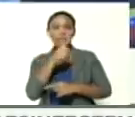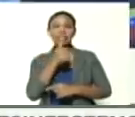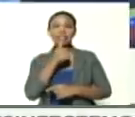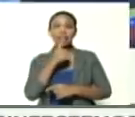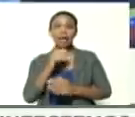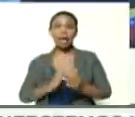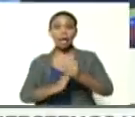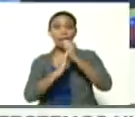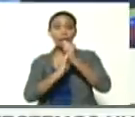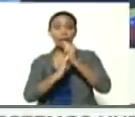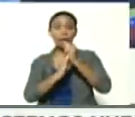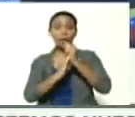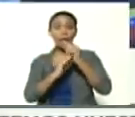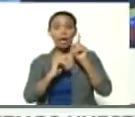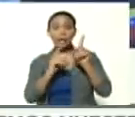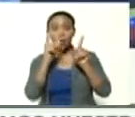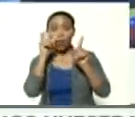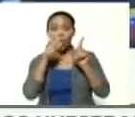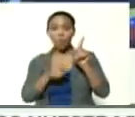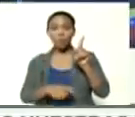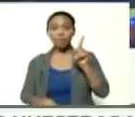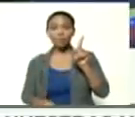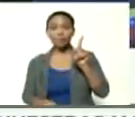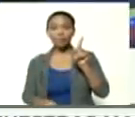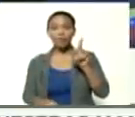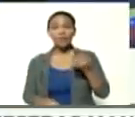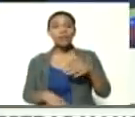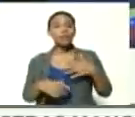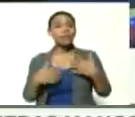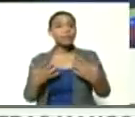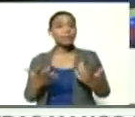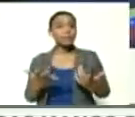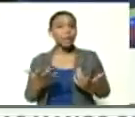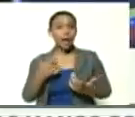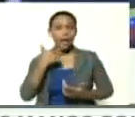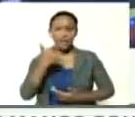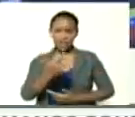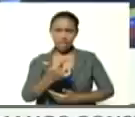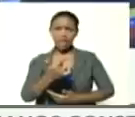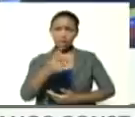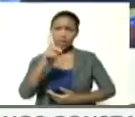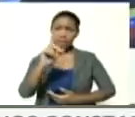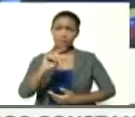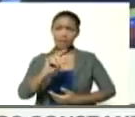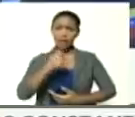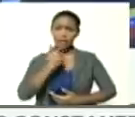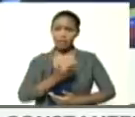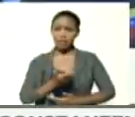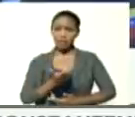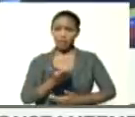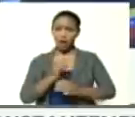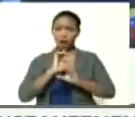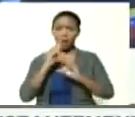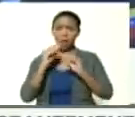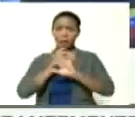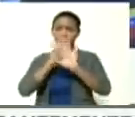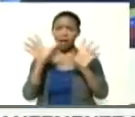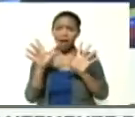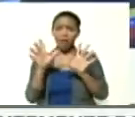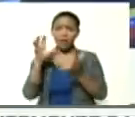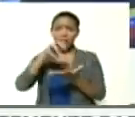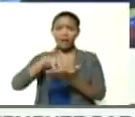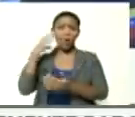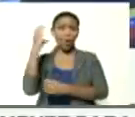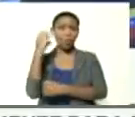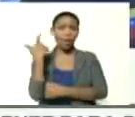del país, Álvaro Uribe Vélez. Y hay que decirlo incluso, compañeros, incluso donde el Estado colombiano